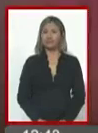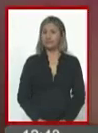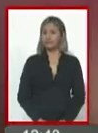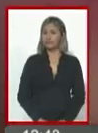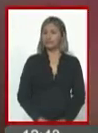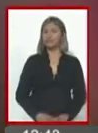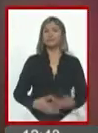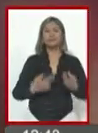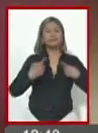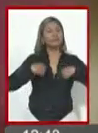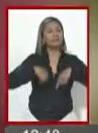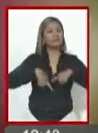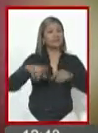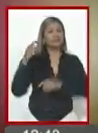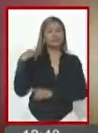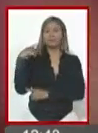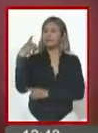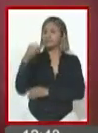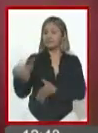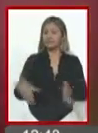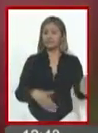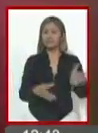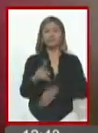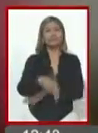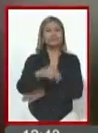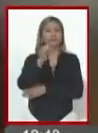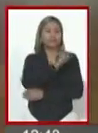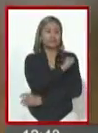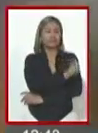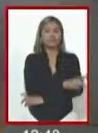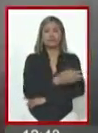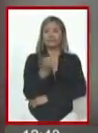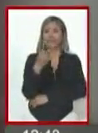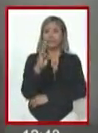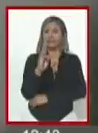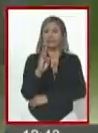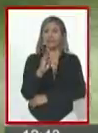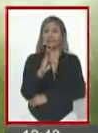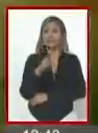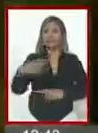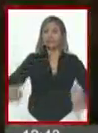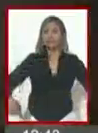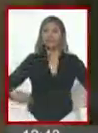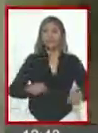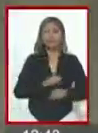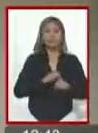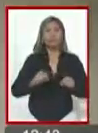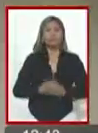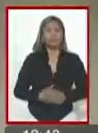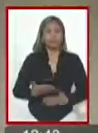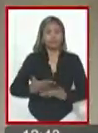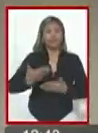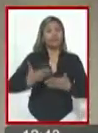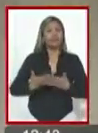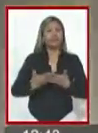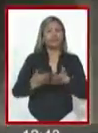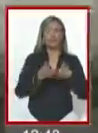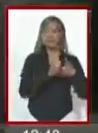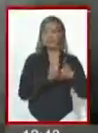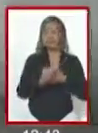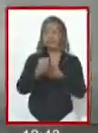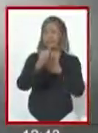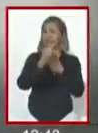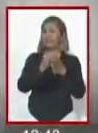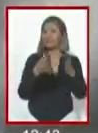Este motorizado que transitaba con exceso de velocidad en la carretera al norte kilómetro 17 y el reventón de una de sus llantas trasera hizo que perdiera el control de